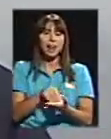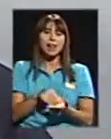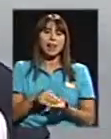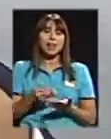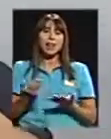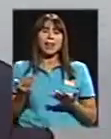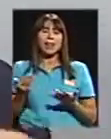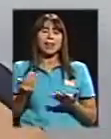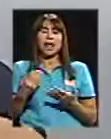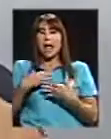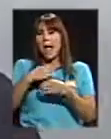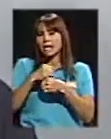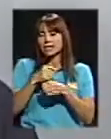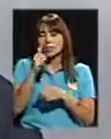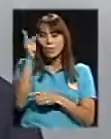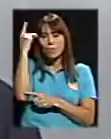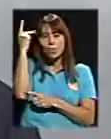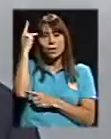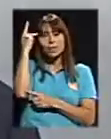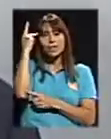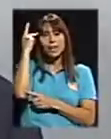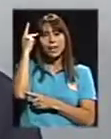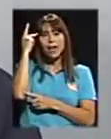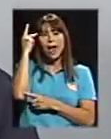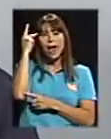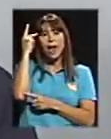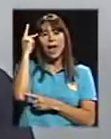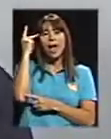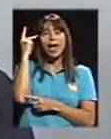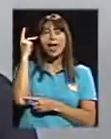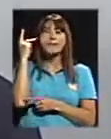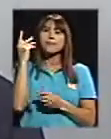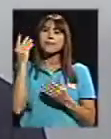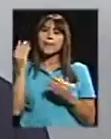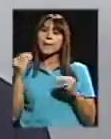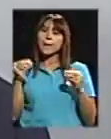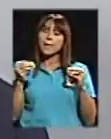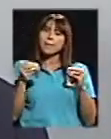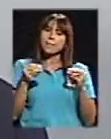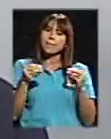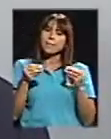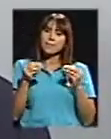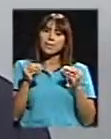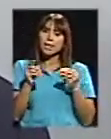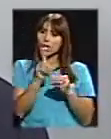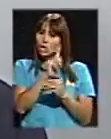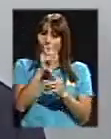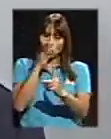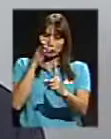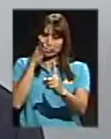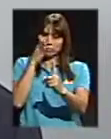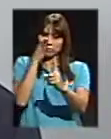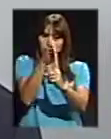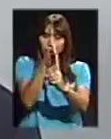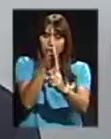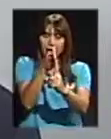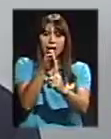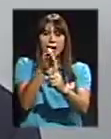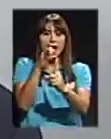hace una política un poco menos apegada a la meta de inflación,